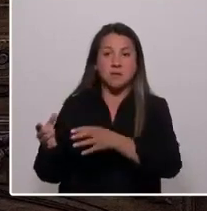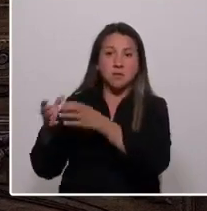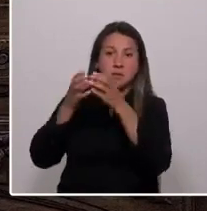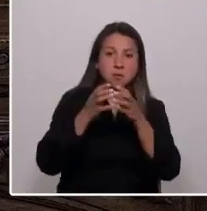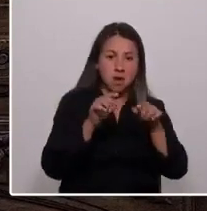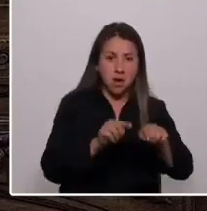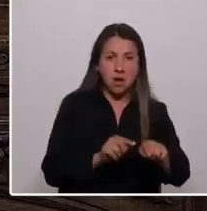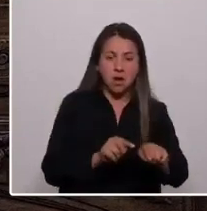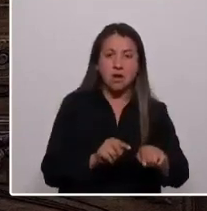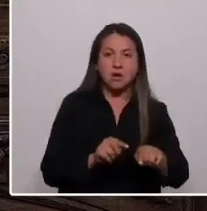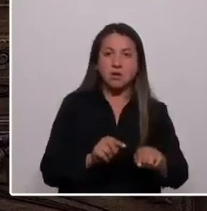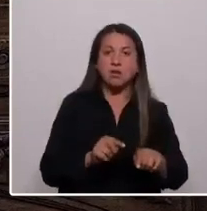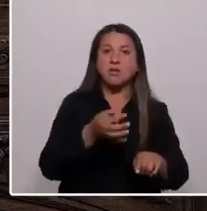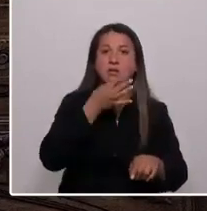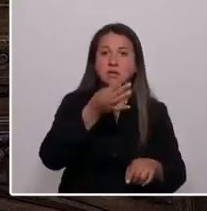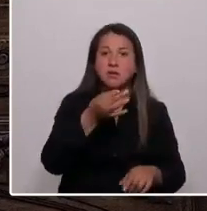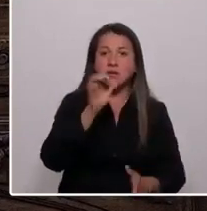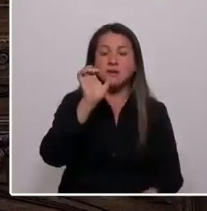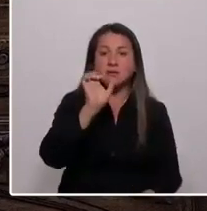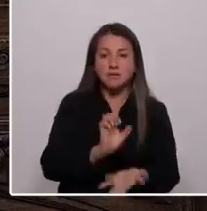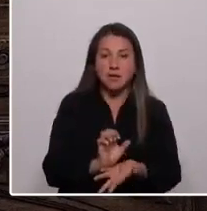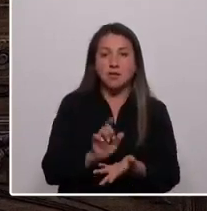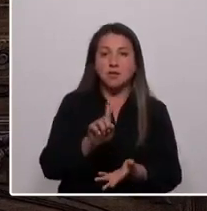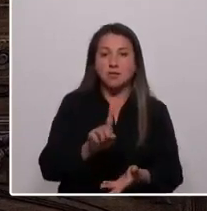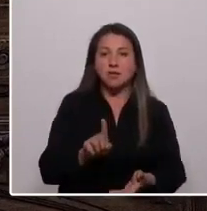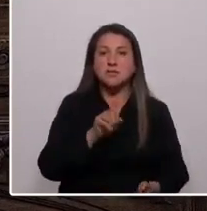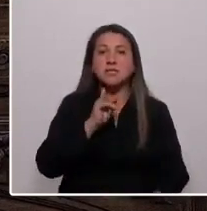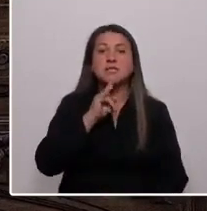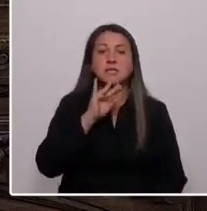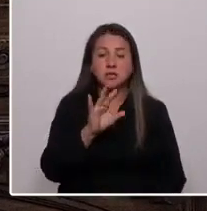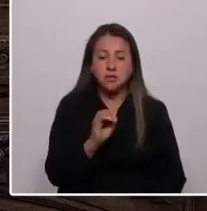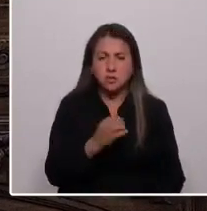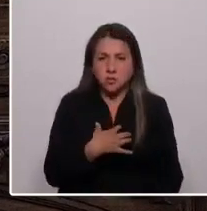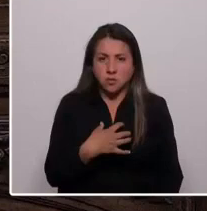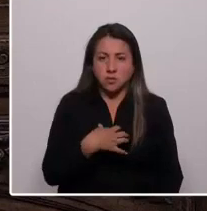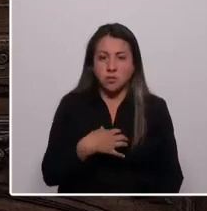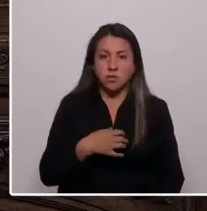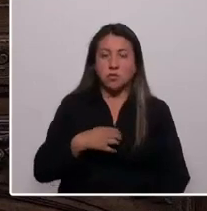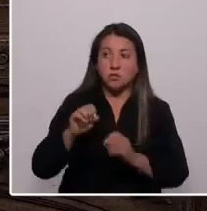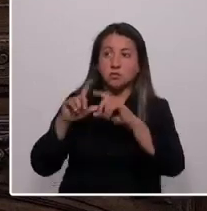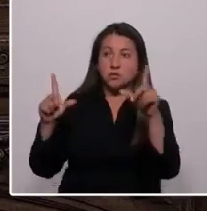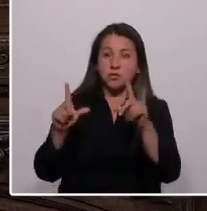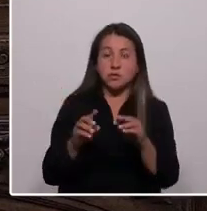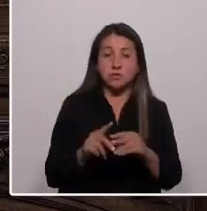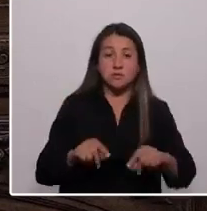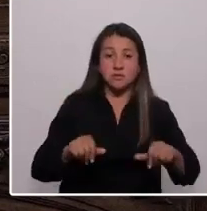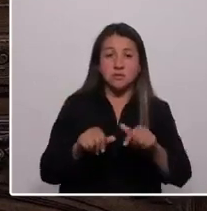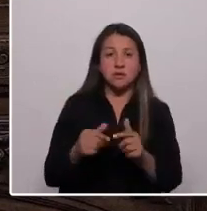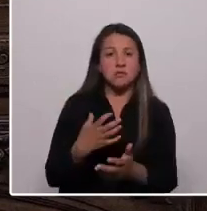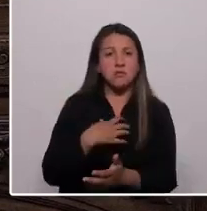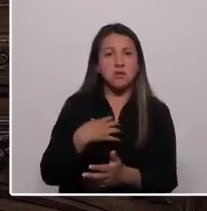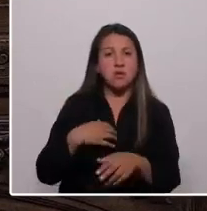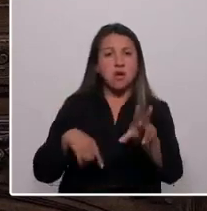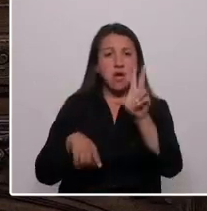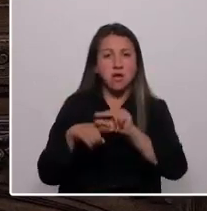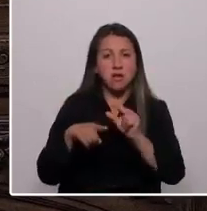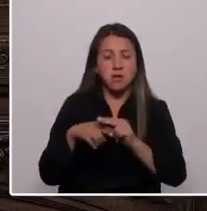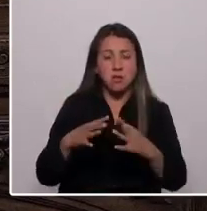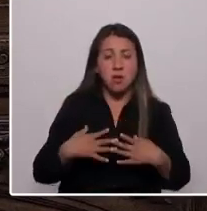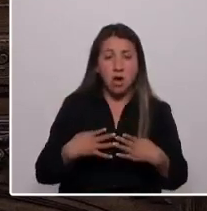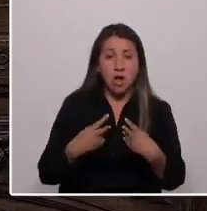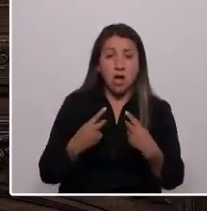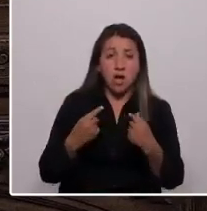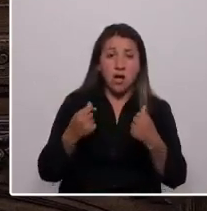declarado estado de sitio con el alma atiborrada de sal y sol y temores antiguos el alma se nos llenó de banderas